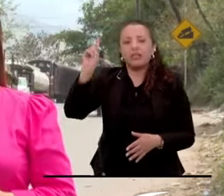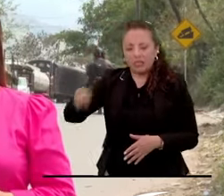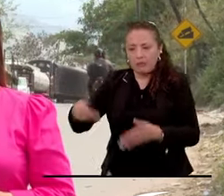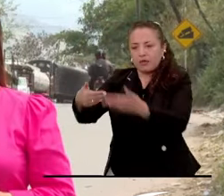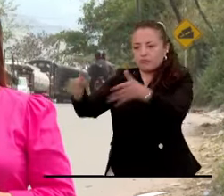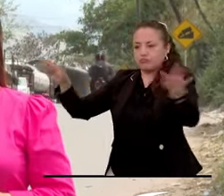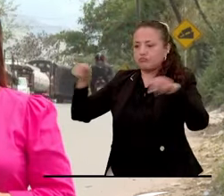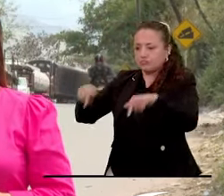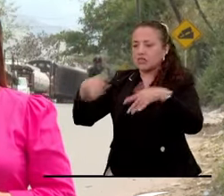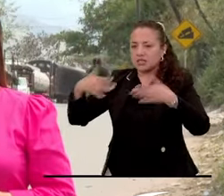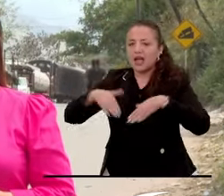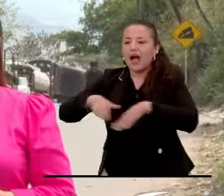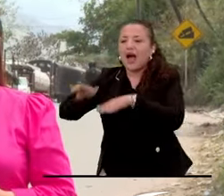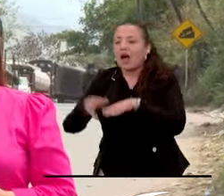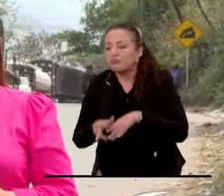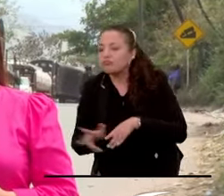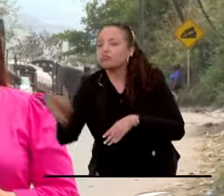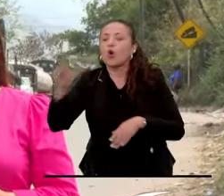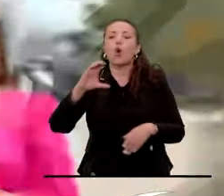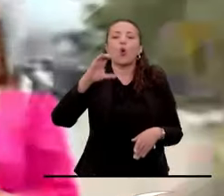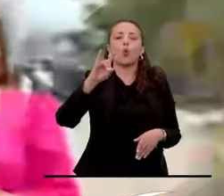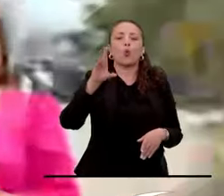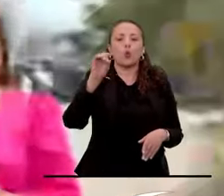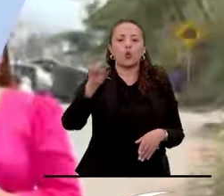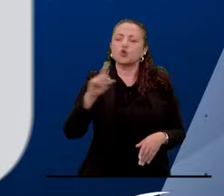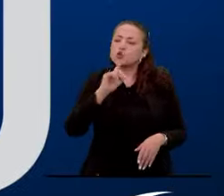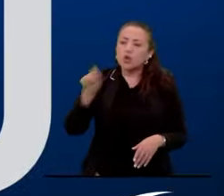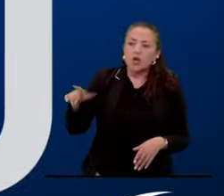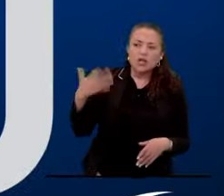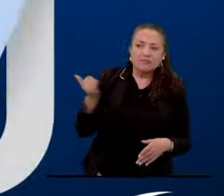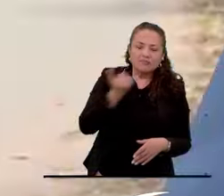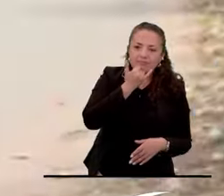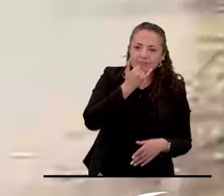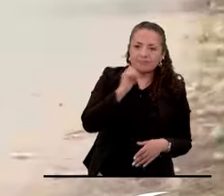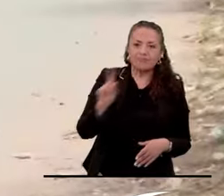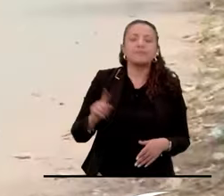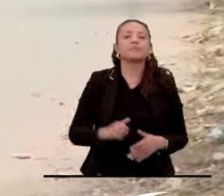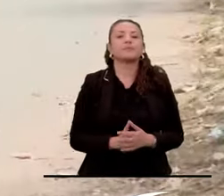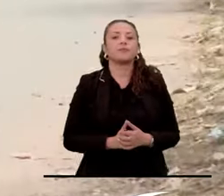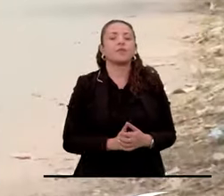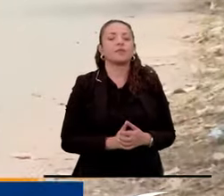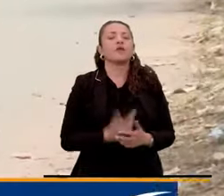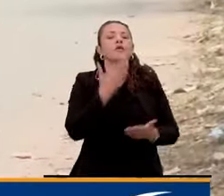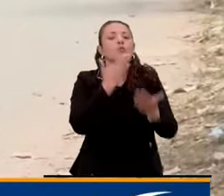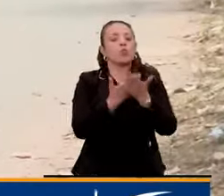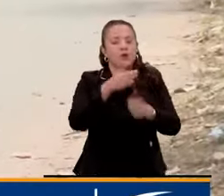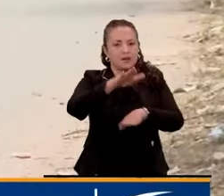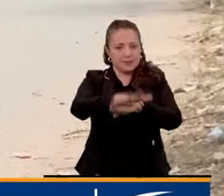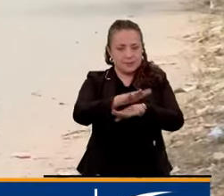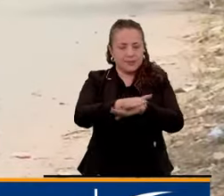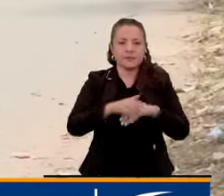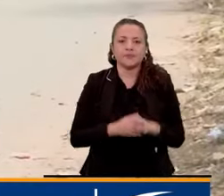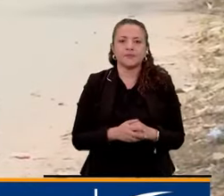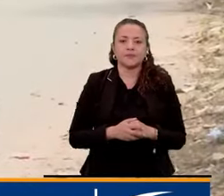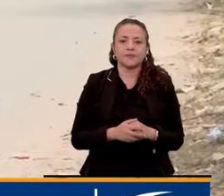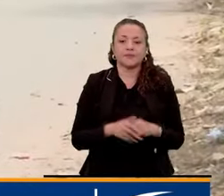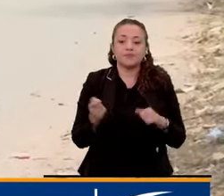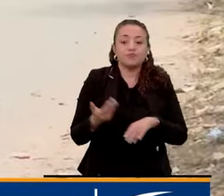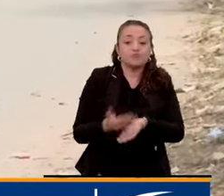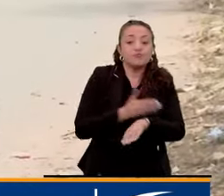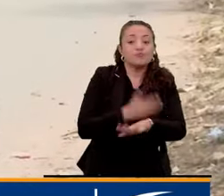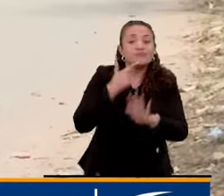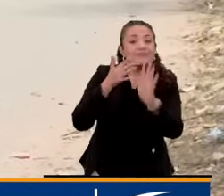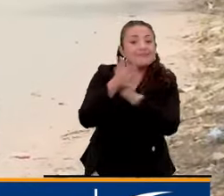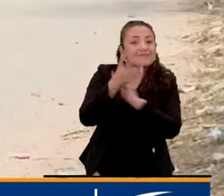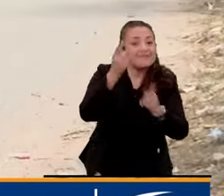paro Natalie Ayala Qué pasa a esta hora Daniela Qué tal Buenas tardes mire como usted lo decía hace unos minutos